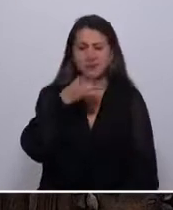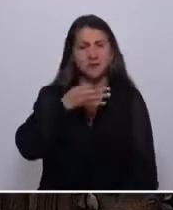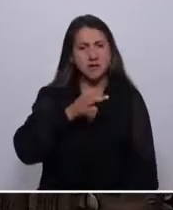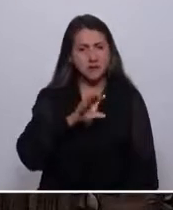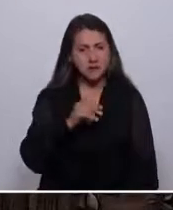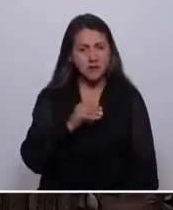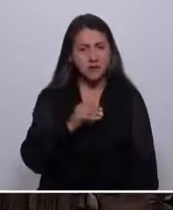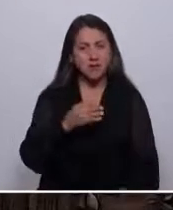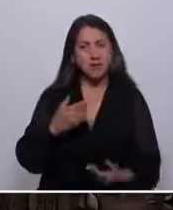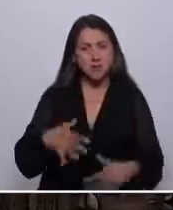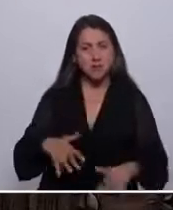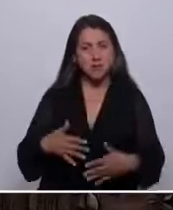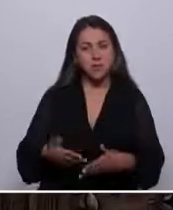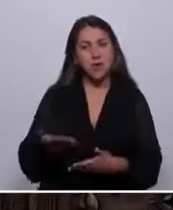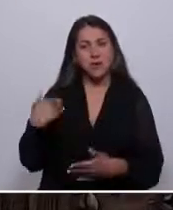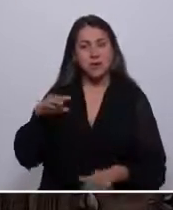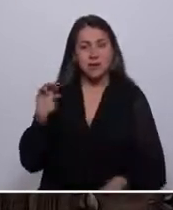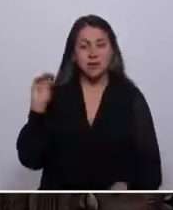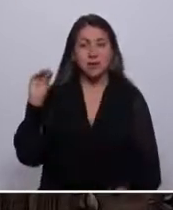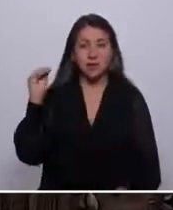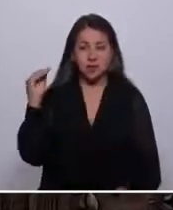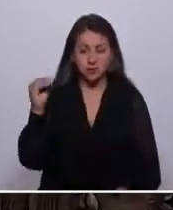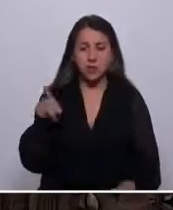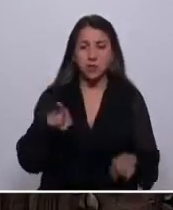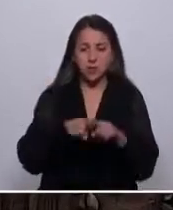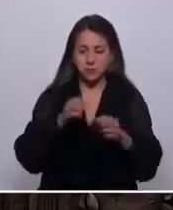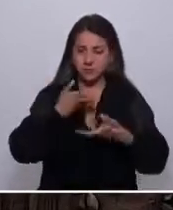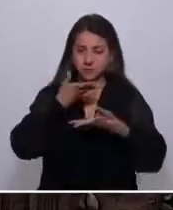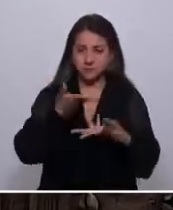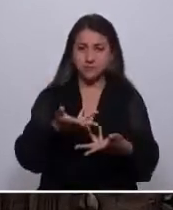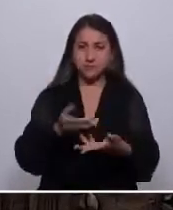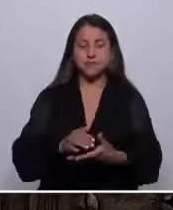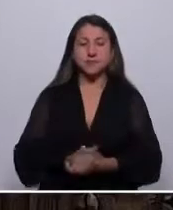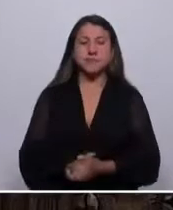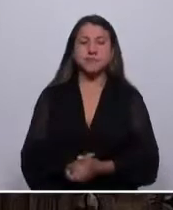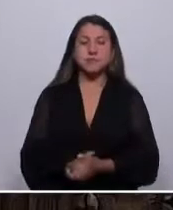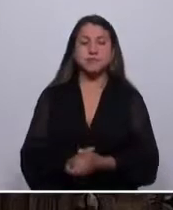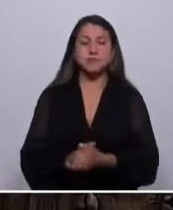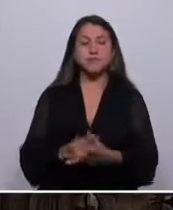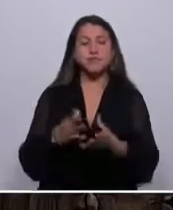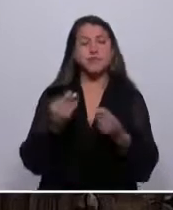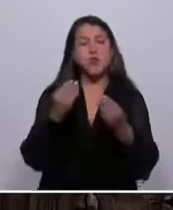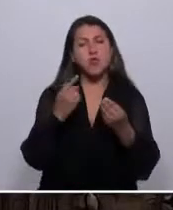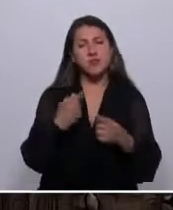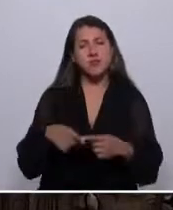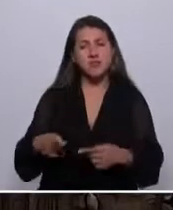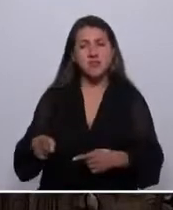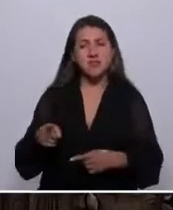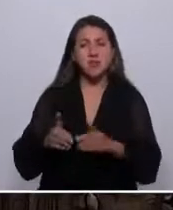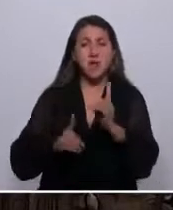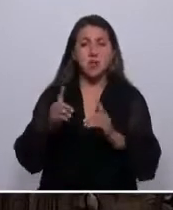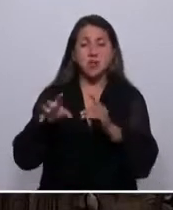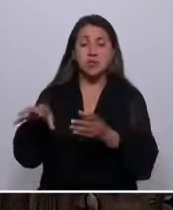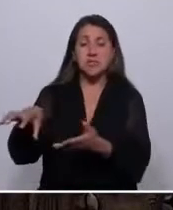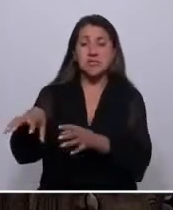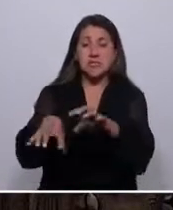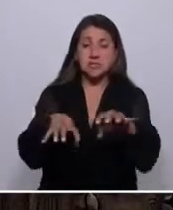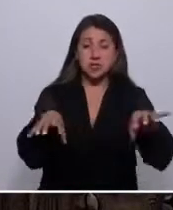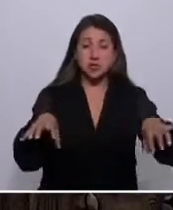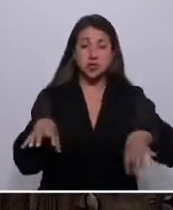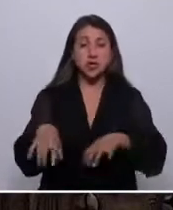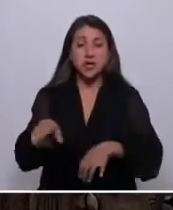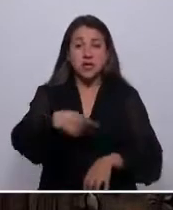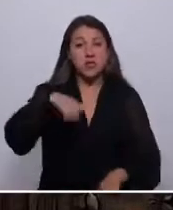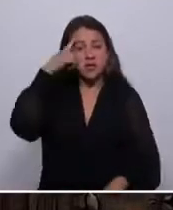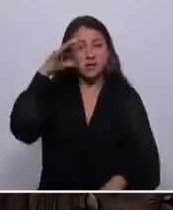la arenga de Cristóbal, pero lo voy a hacer. Muchas veces algunos sectores han creído tener el